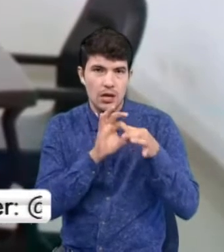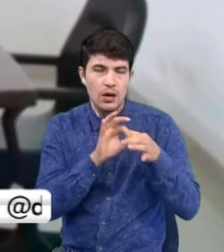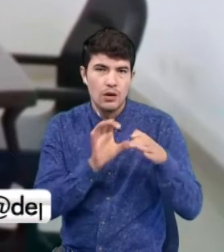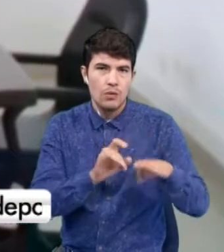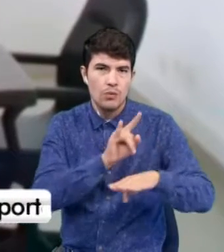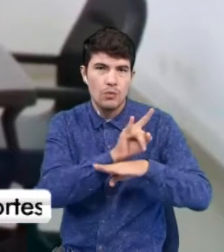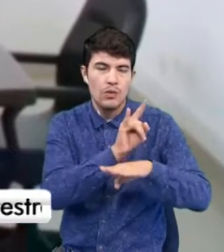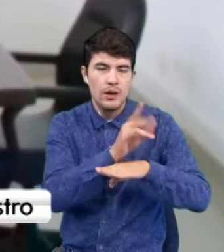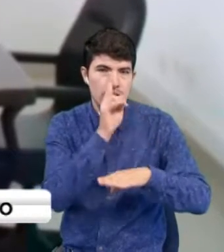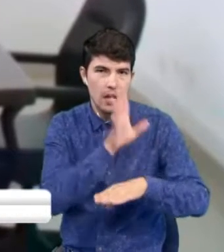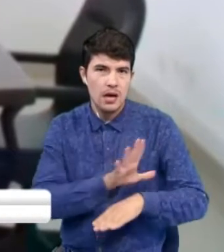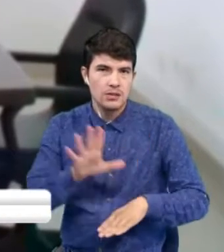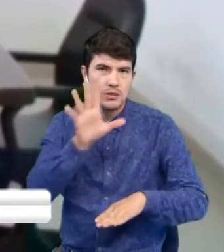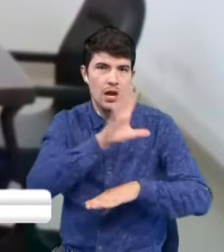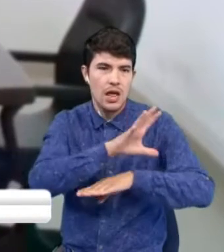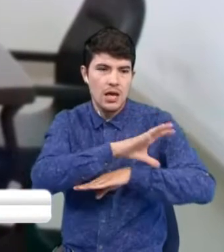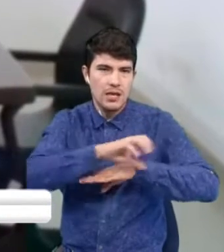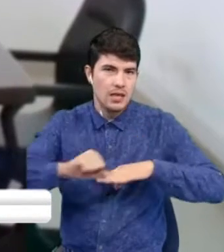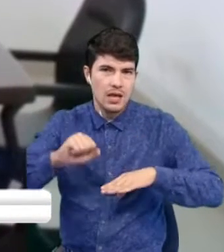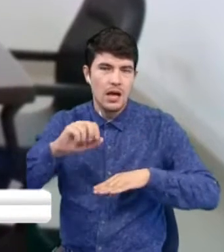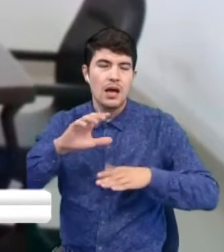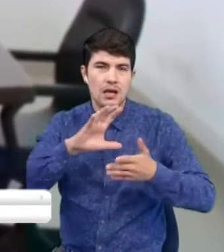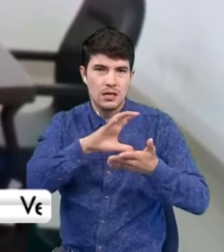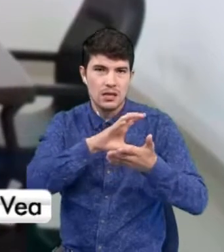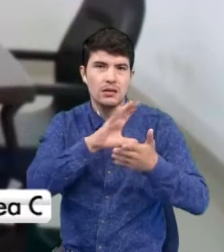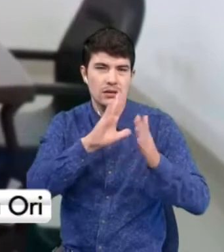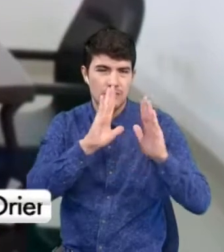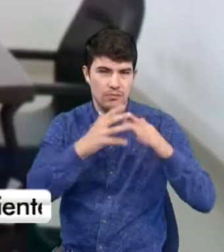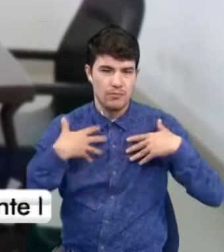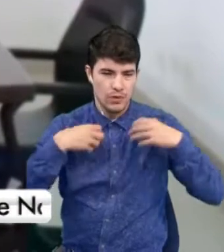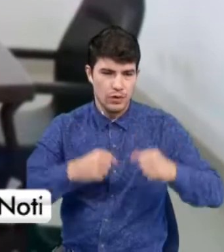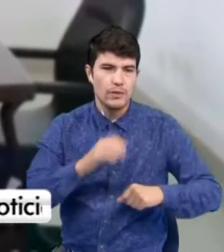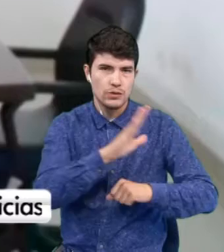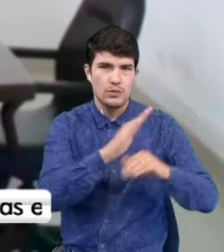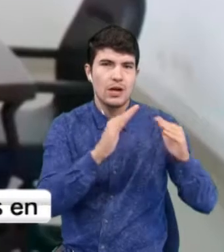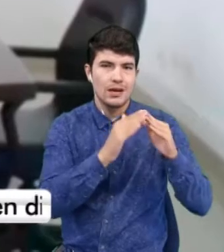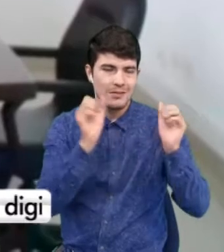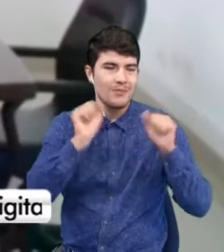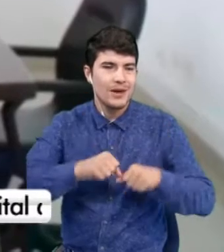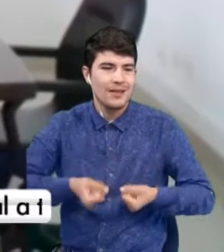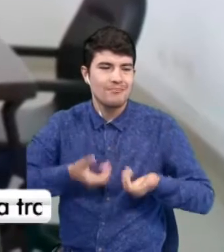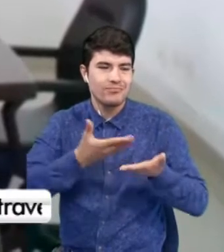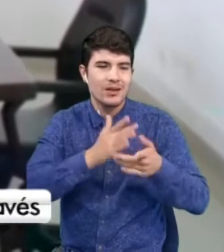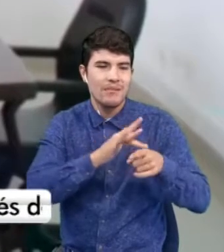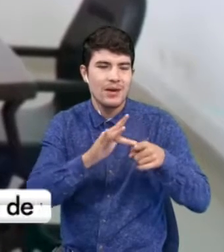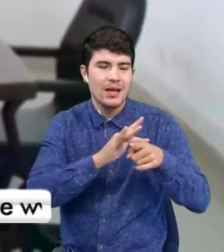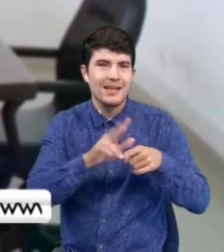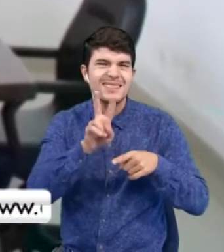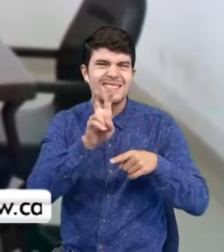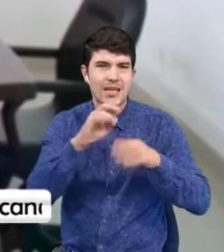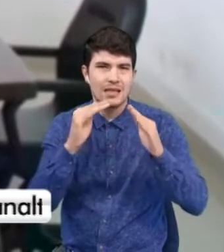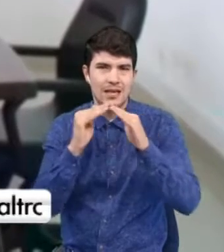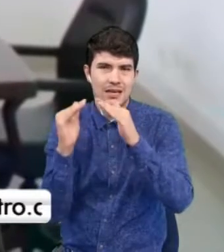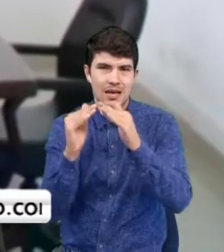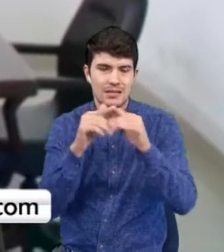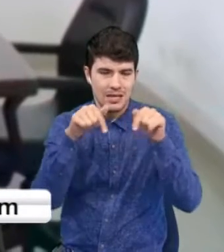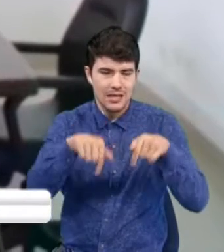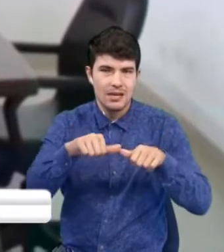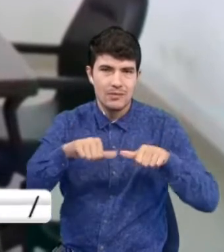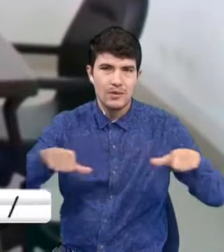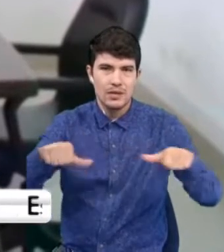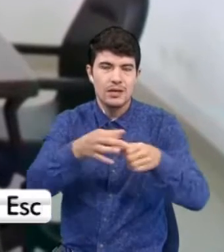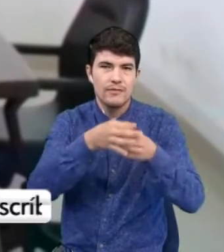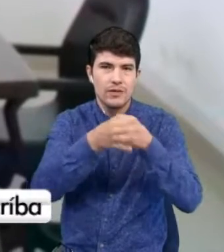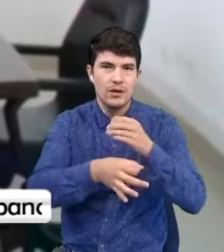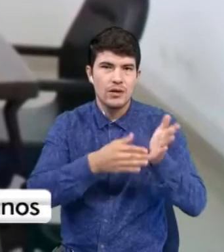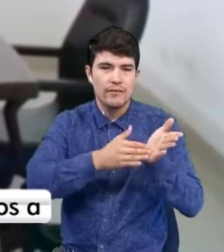de Dominio, se logra la aplicación de extinción de dominio a 7 inmuebles en los municipios